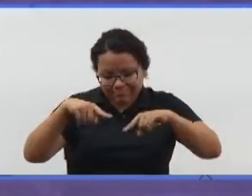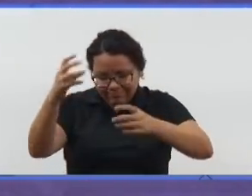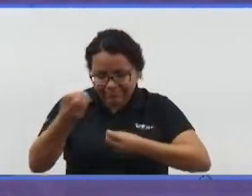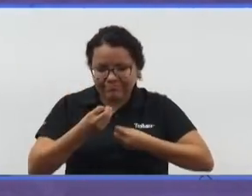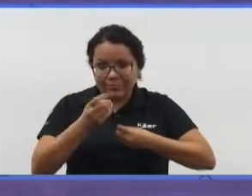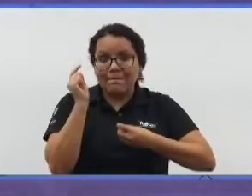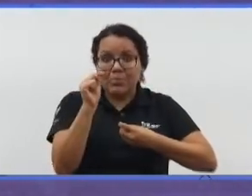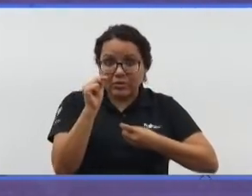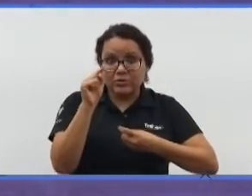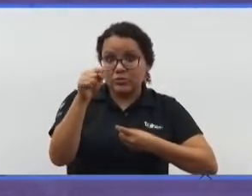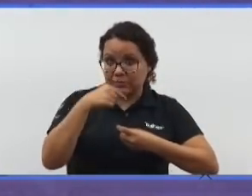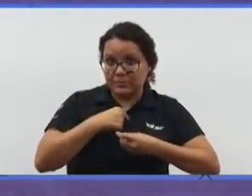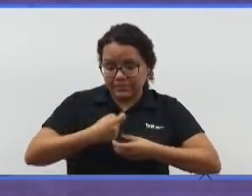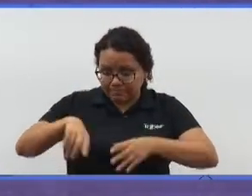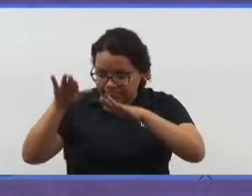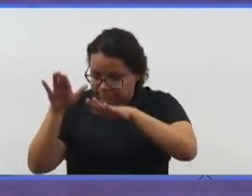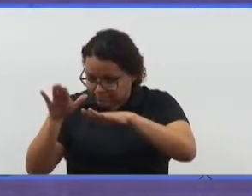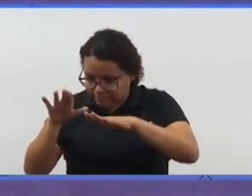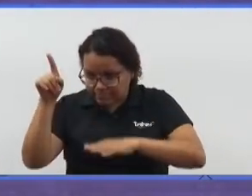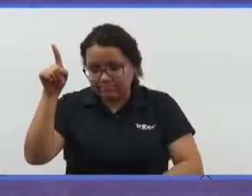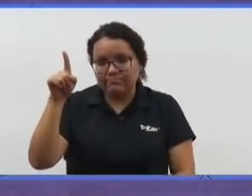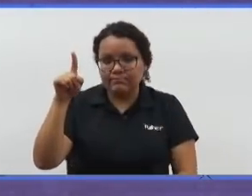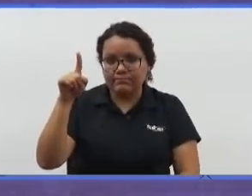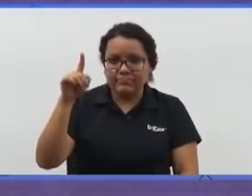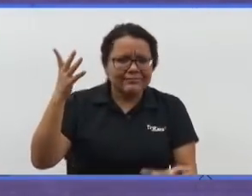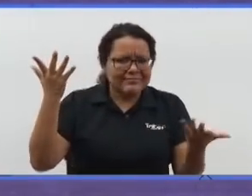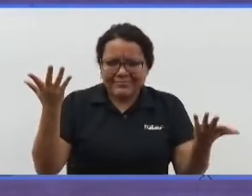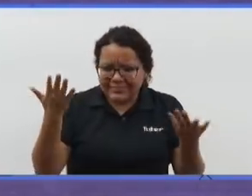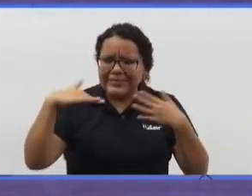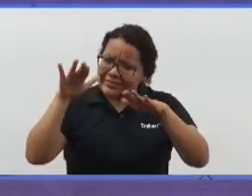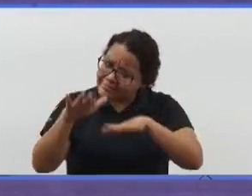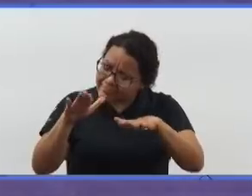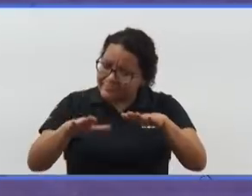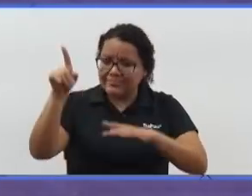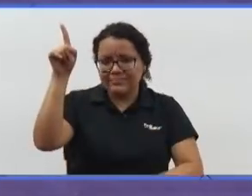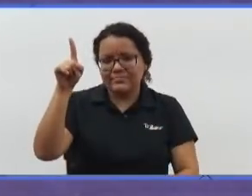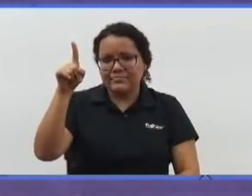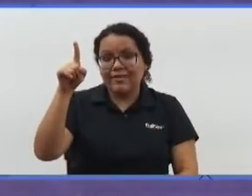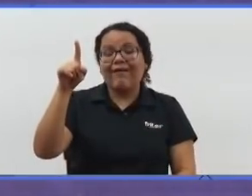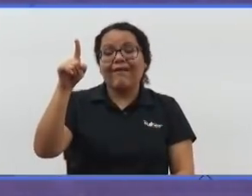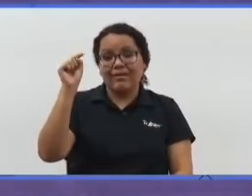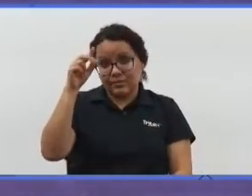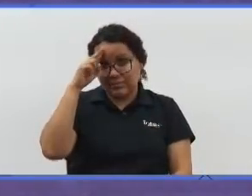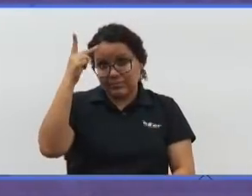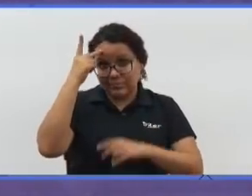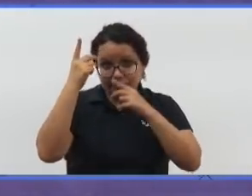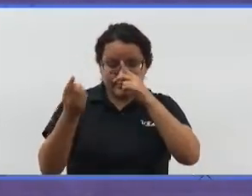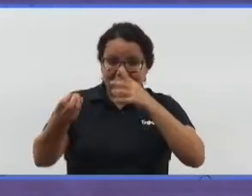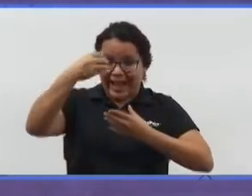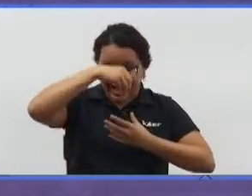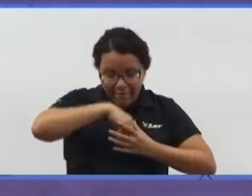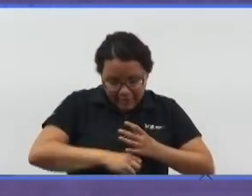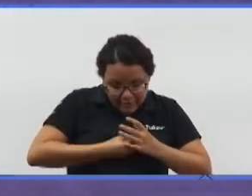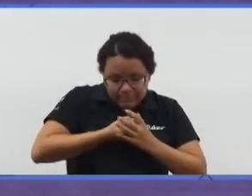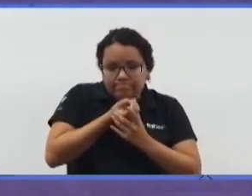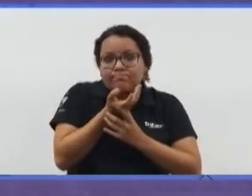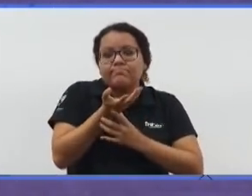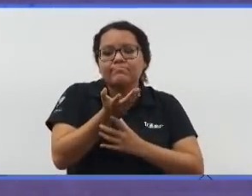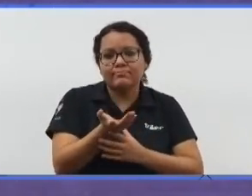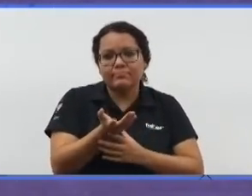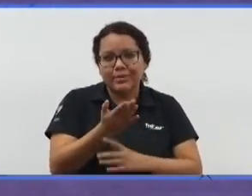agradecidos como nos vamos a vivir agradecidos evidencia interna de mi